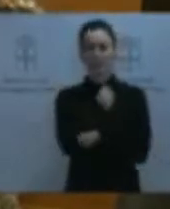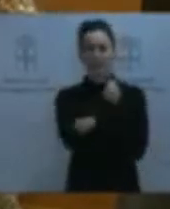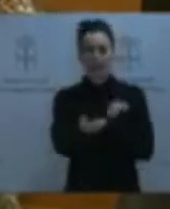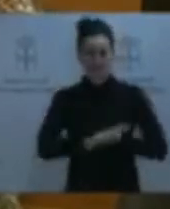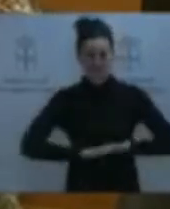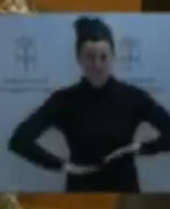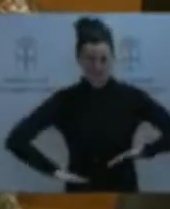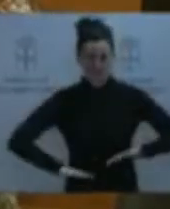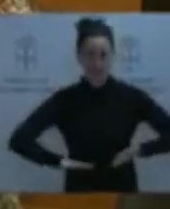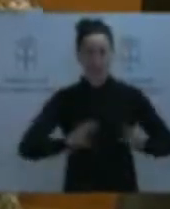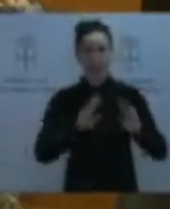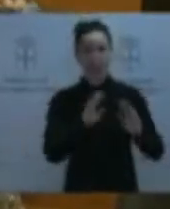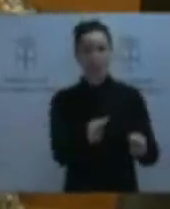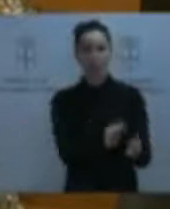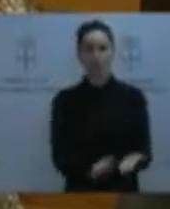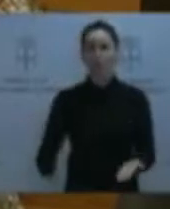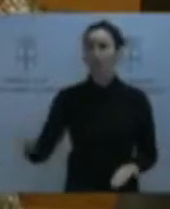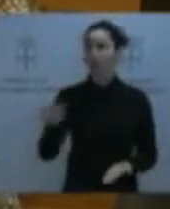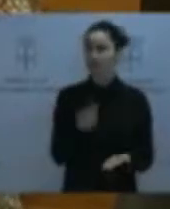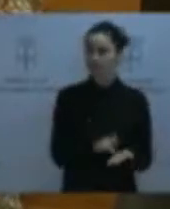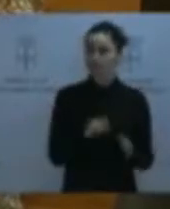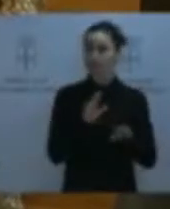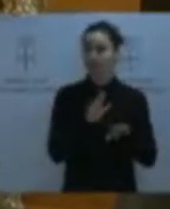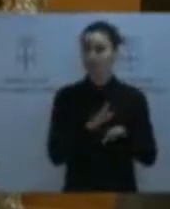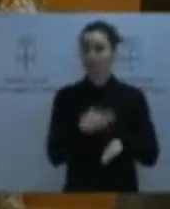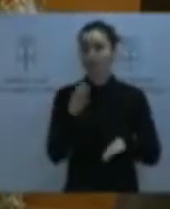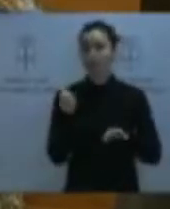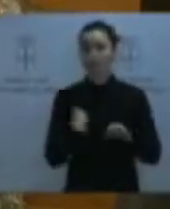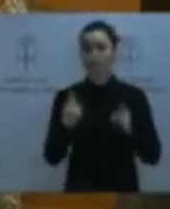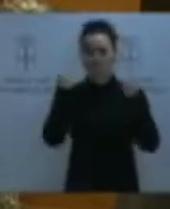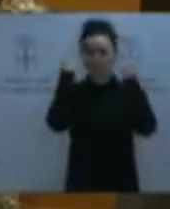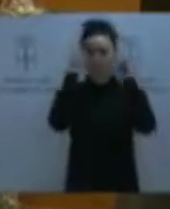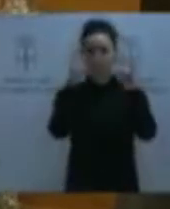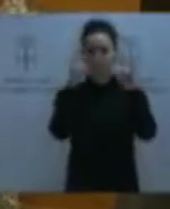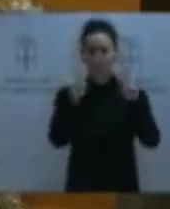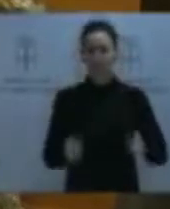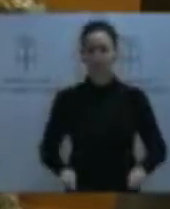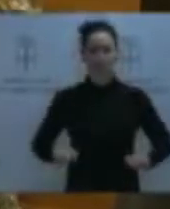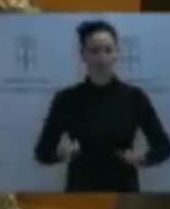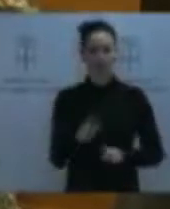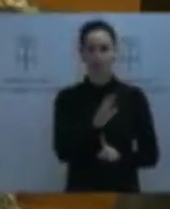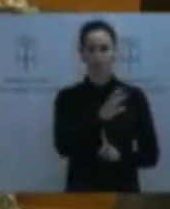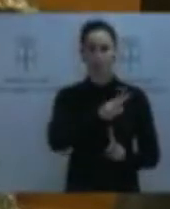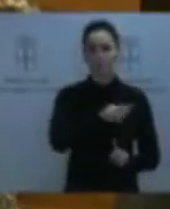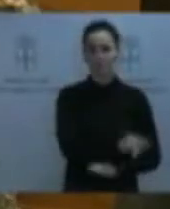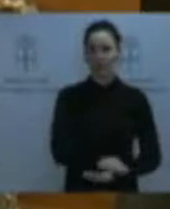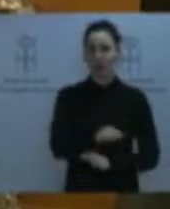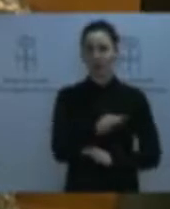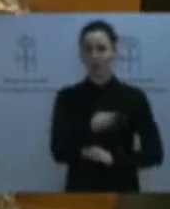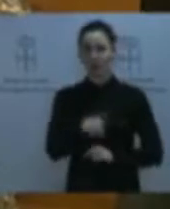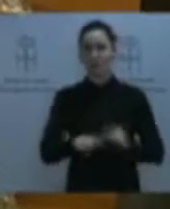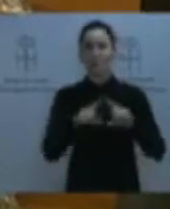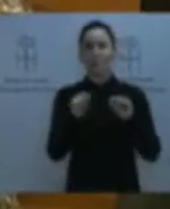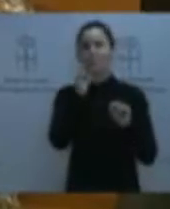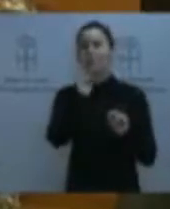en ganadería extensiva sería la ecológica en Asturias, porque no tenemos otra identificación. Y mire,